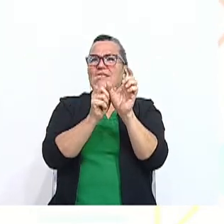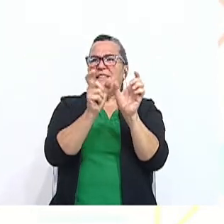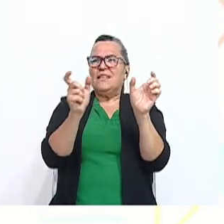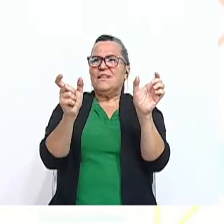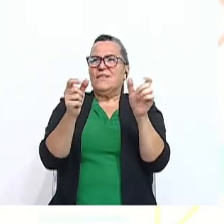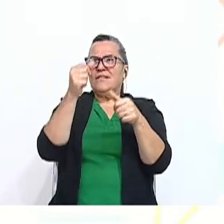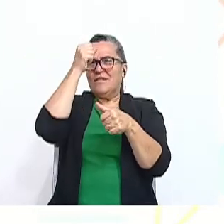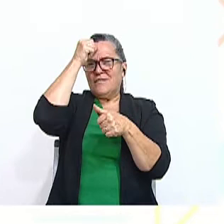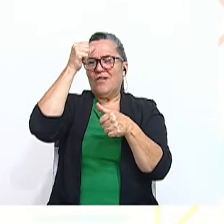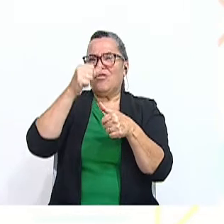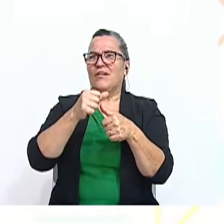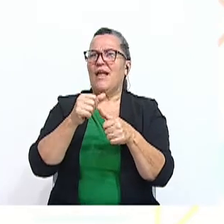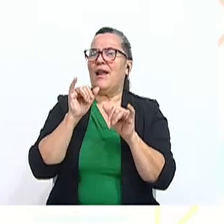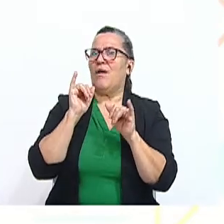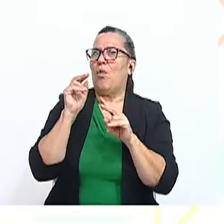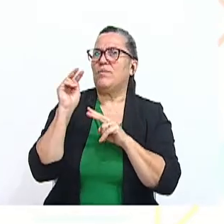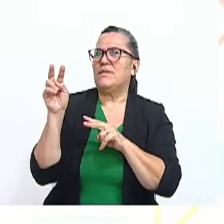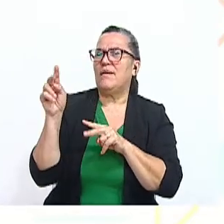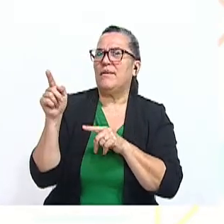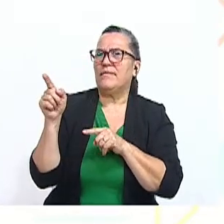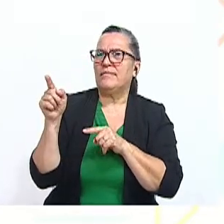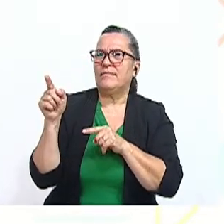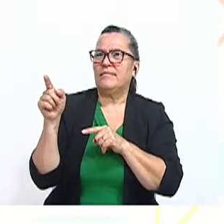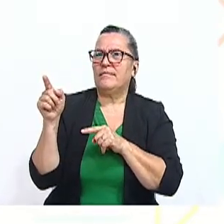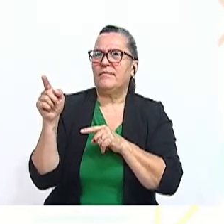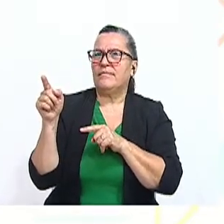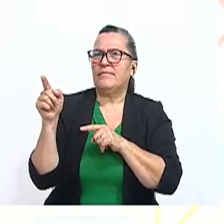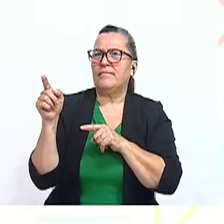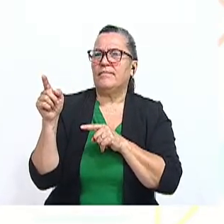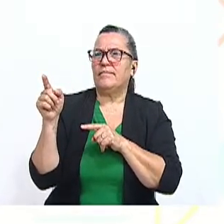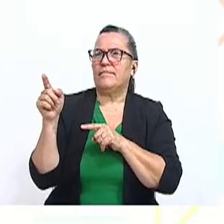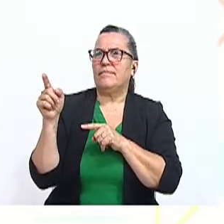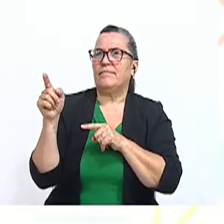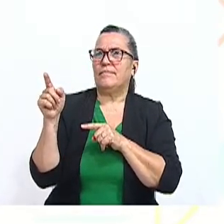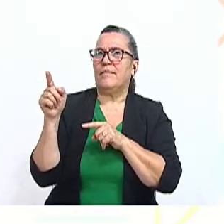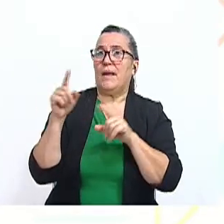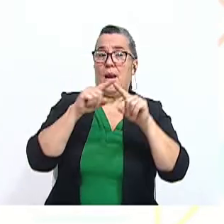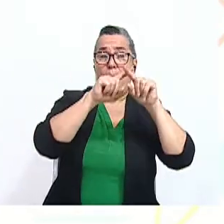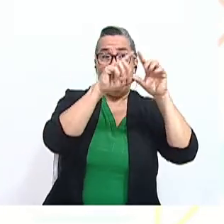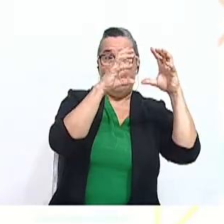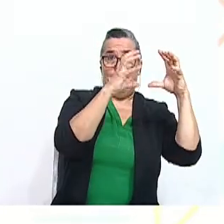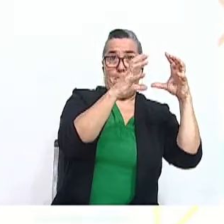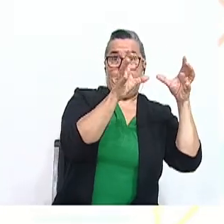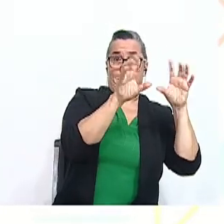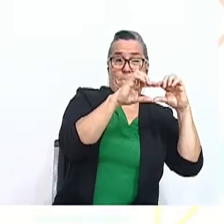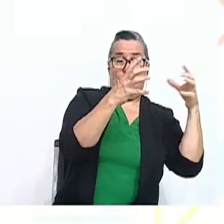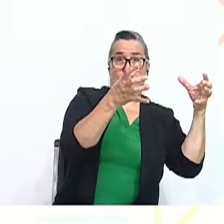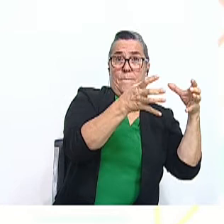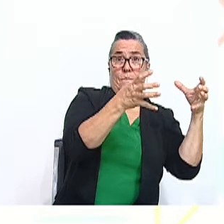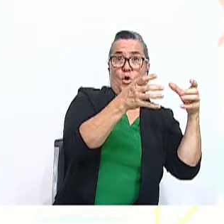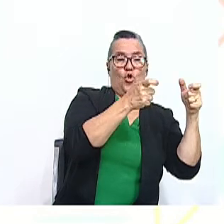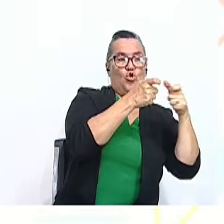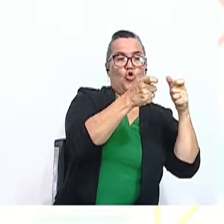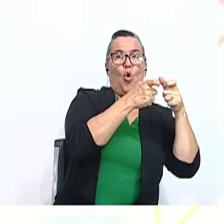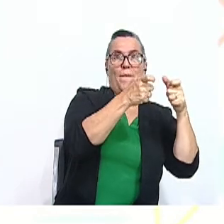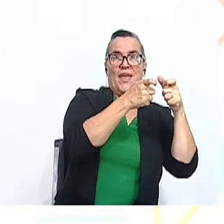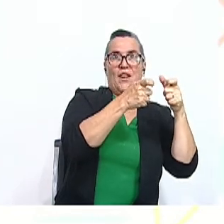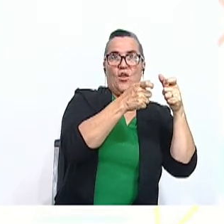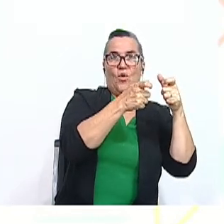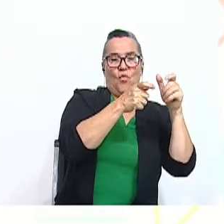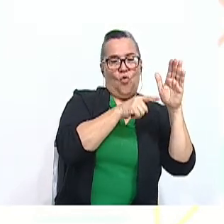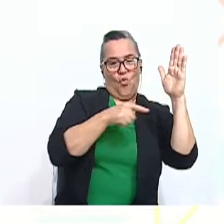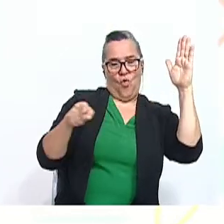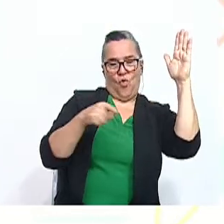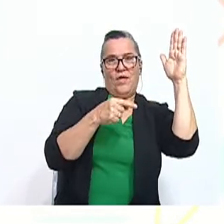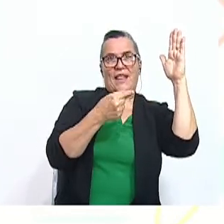recordar acá? Observen que el primer conjunto es el dominio de g